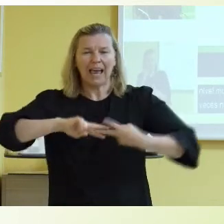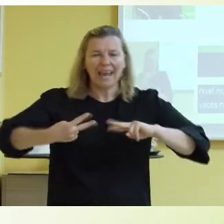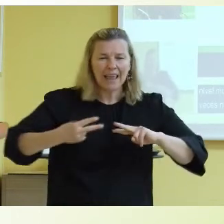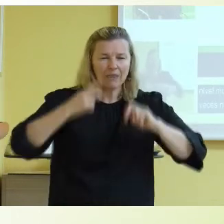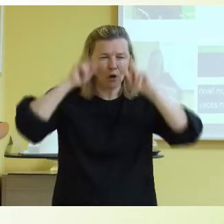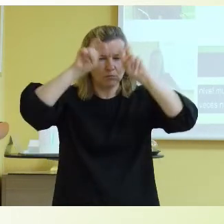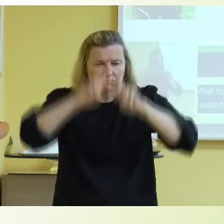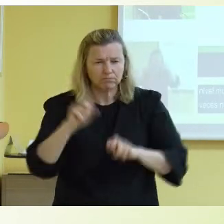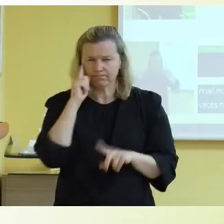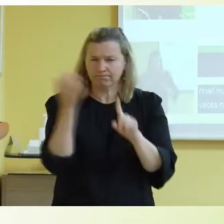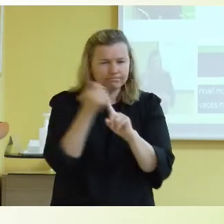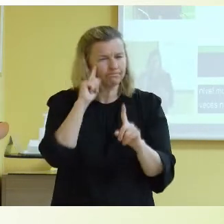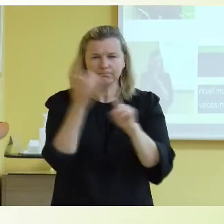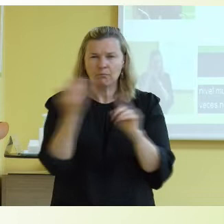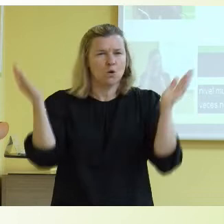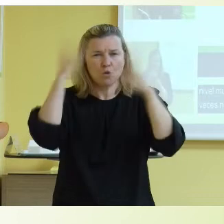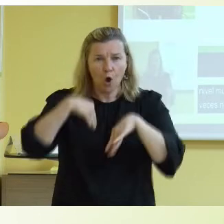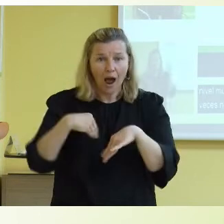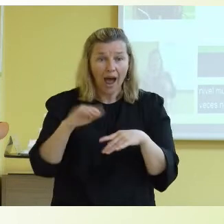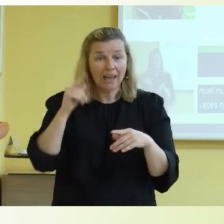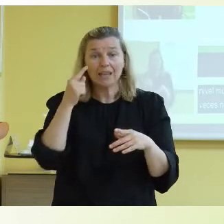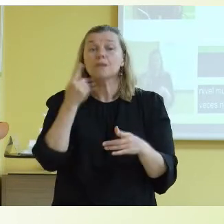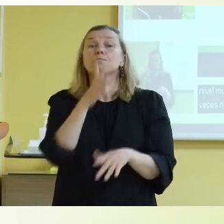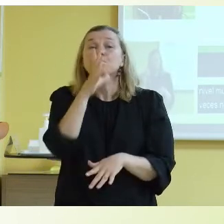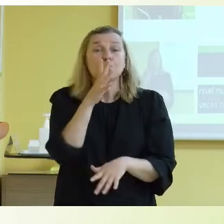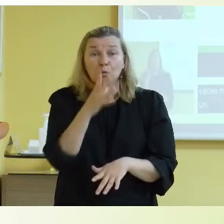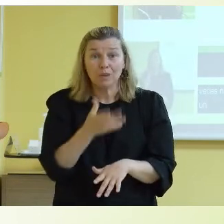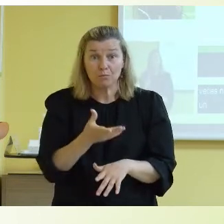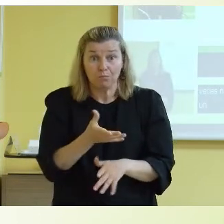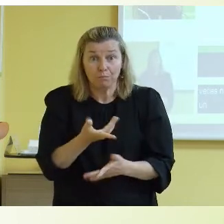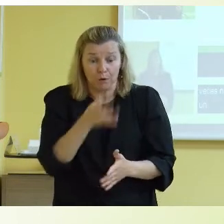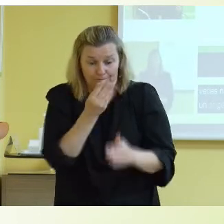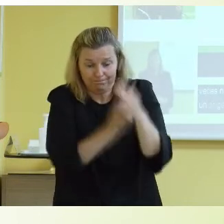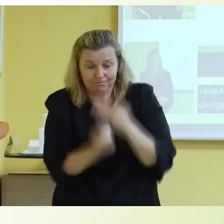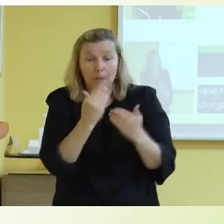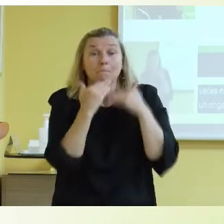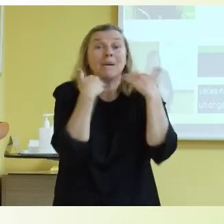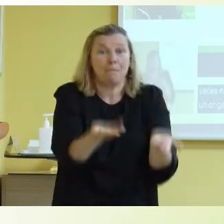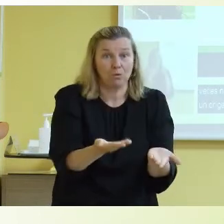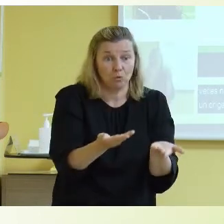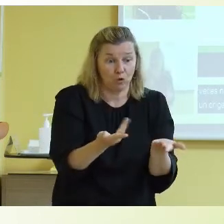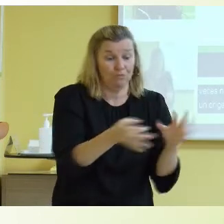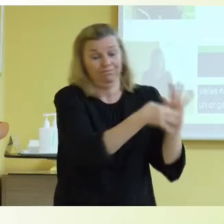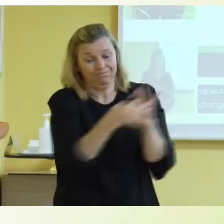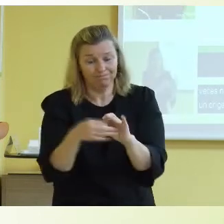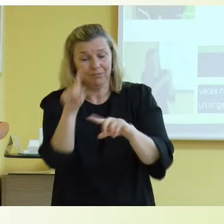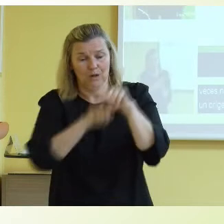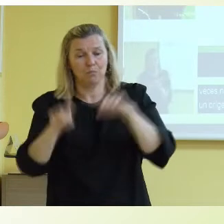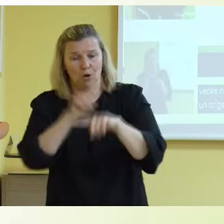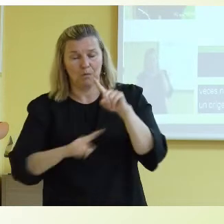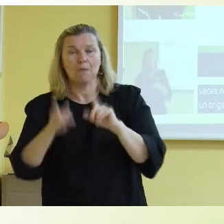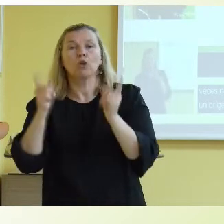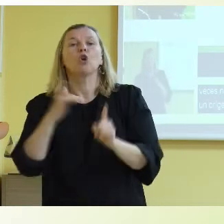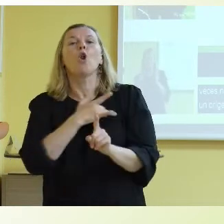origen genético, tienen un origen de que han sido prematuros y prematuros con una serie de problemas asociados a la prematuridad, no solamente los